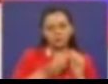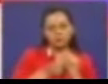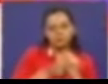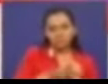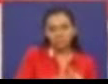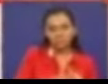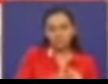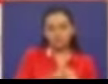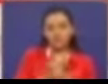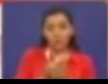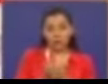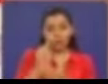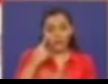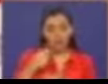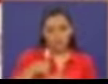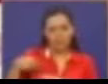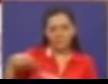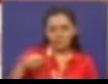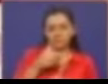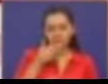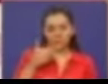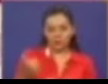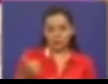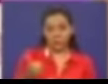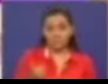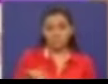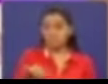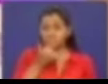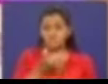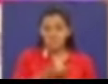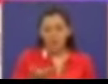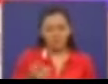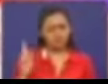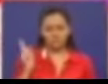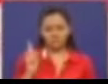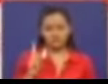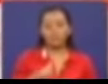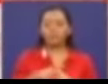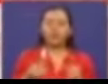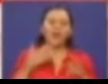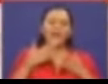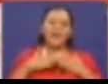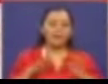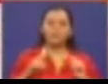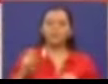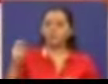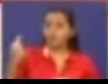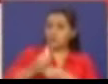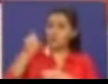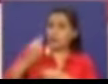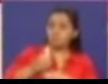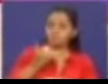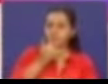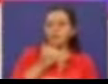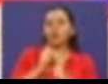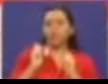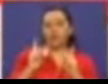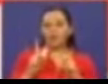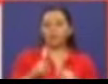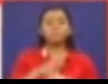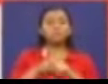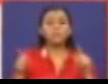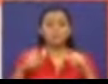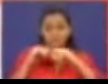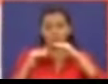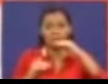económicamente la mejor inversión. Entonces no es malo. Pero incluso asumiendo que sea malo, tenemos un gasto corriente menor y mucho